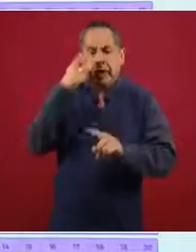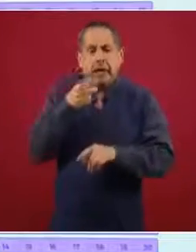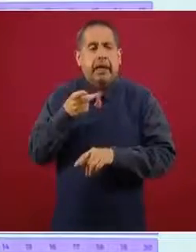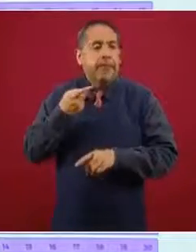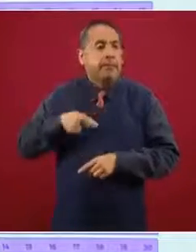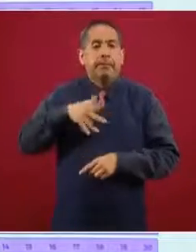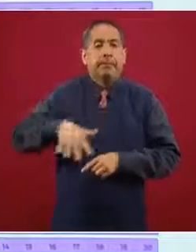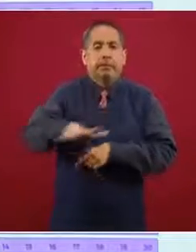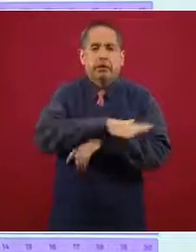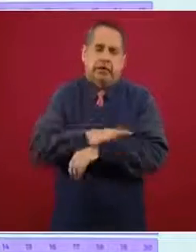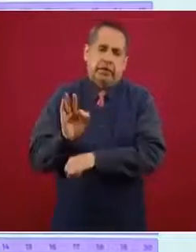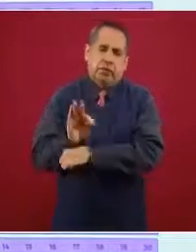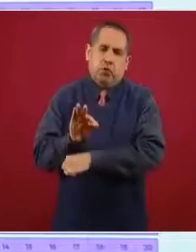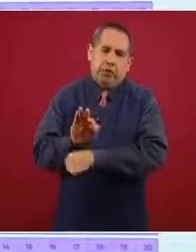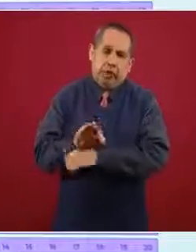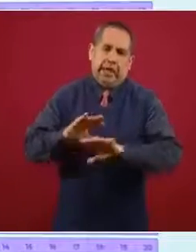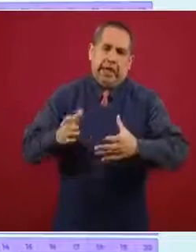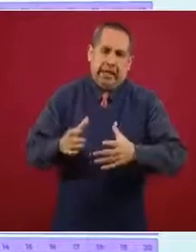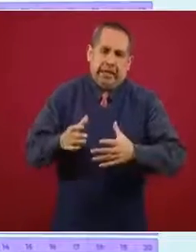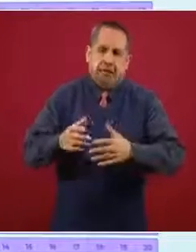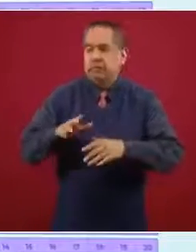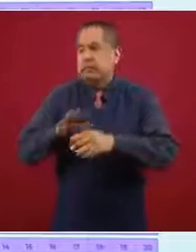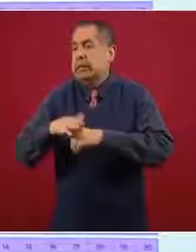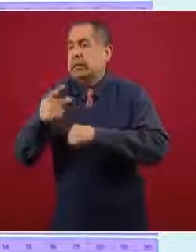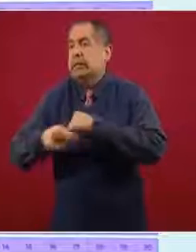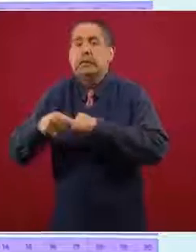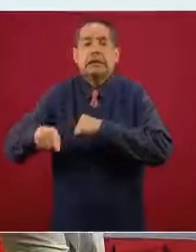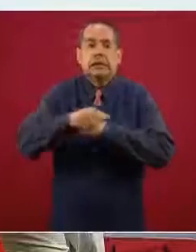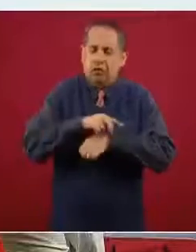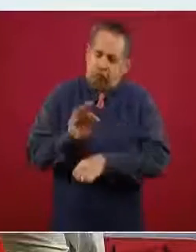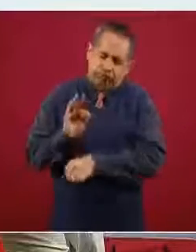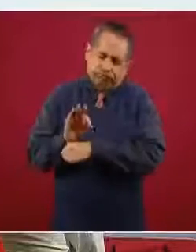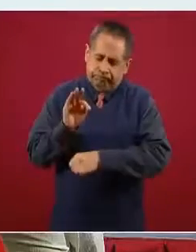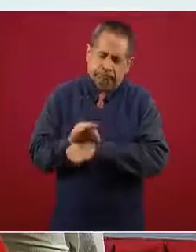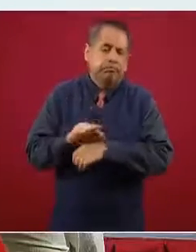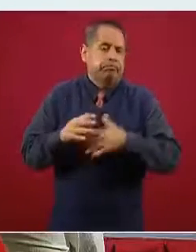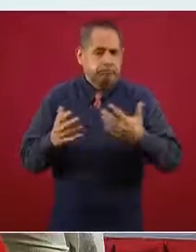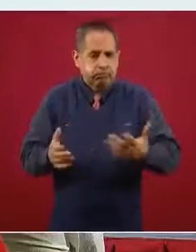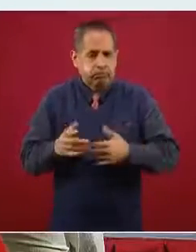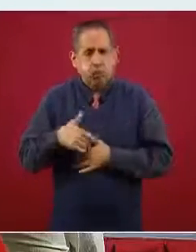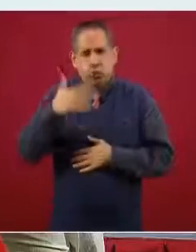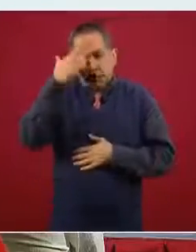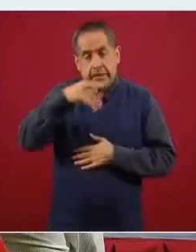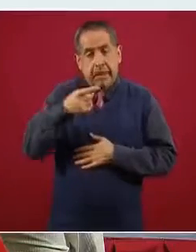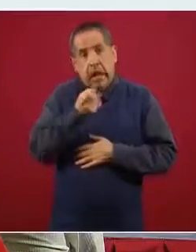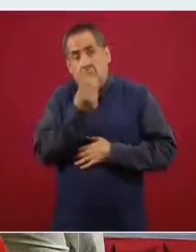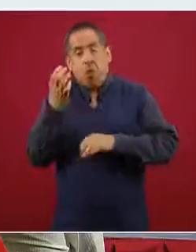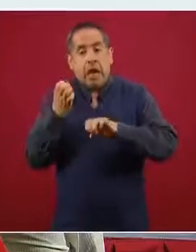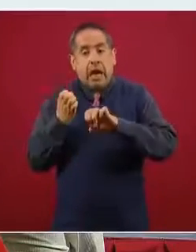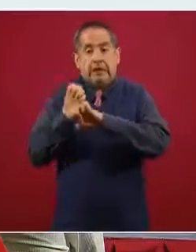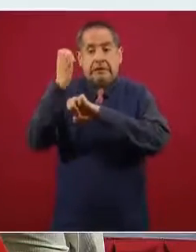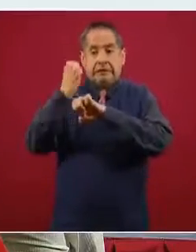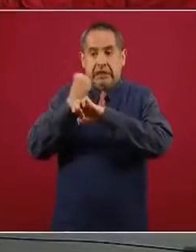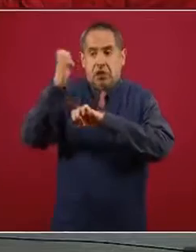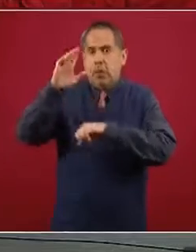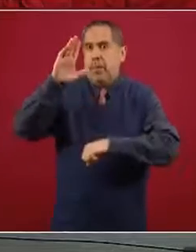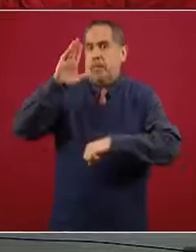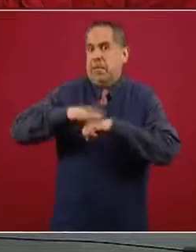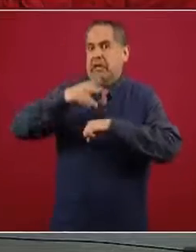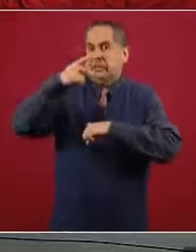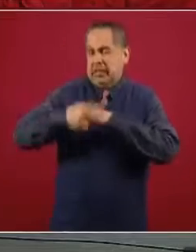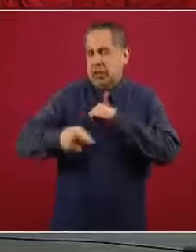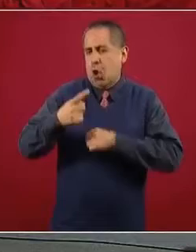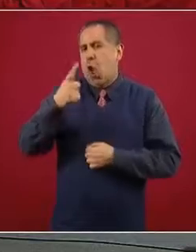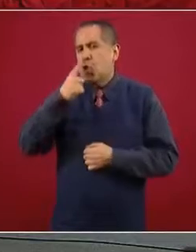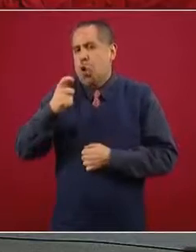a la población dentro de los diferentes niveles de riesgo en los cuales se encuentran. Tenemos algunos estados en nivel de riesgo máximo, que es el color